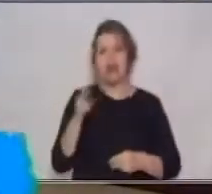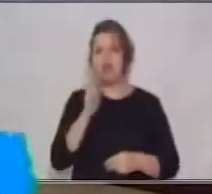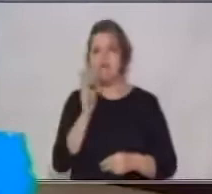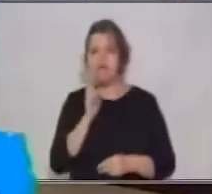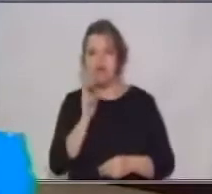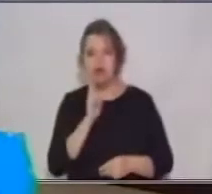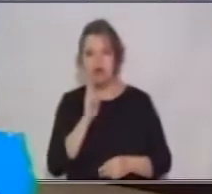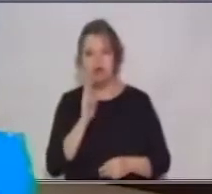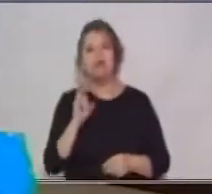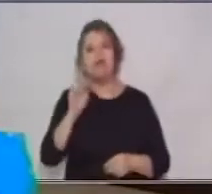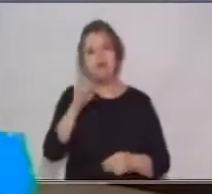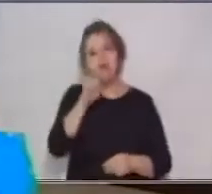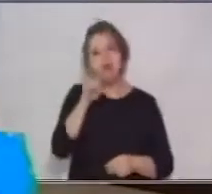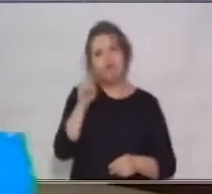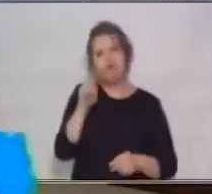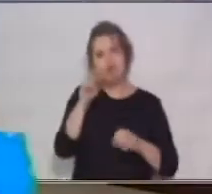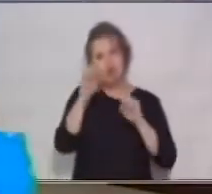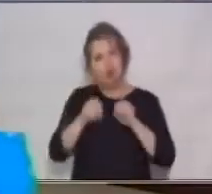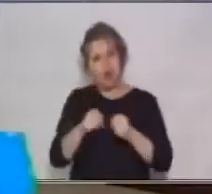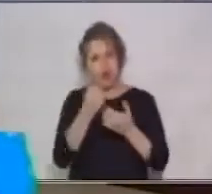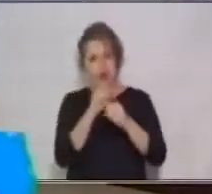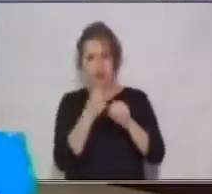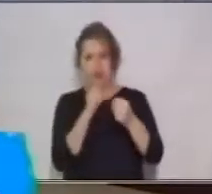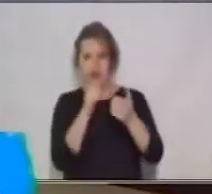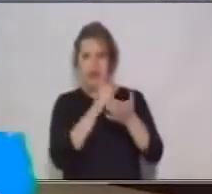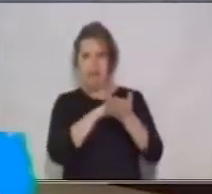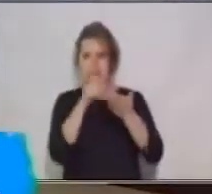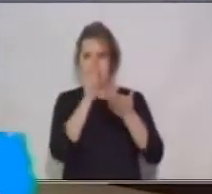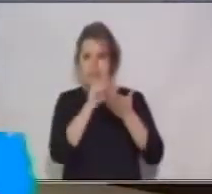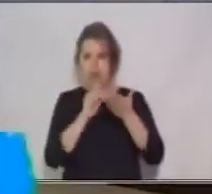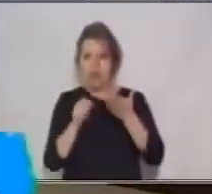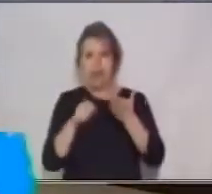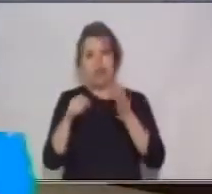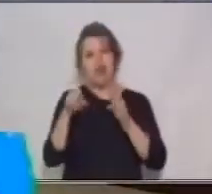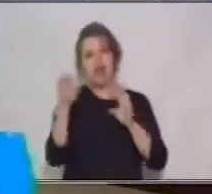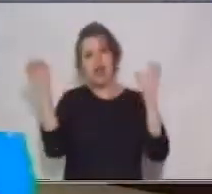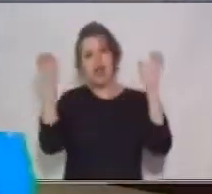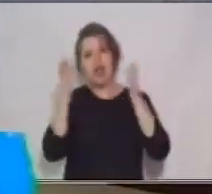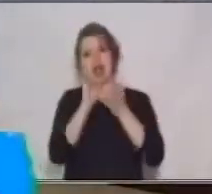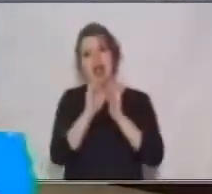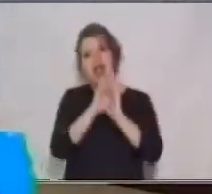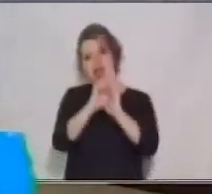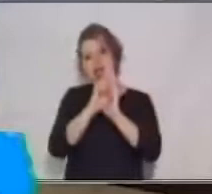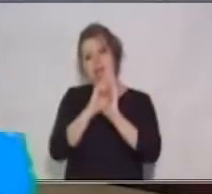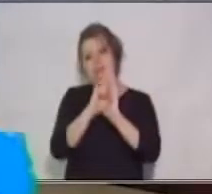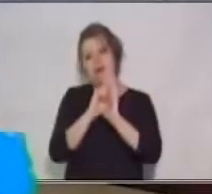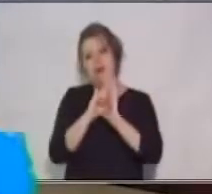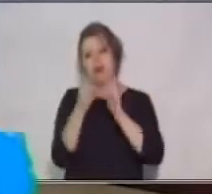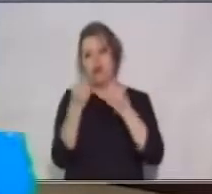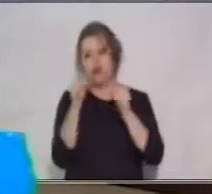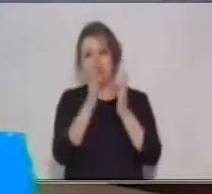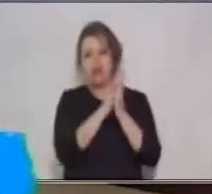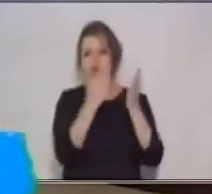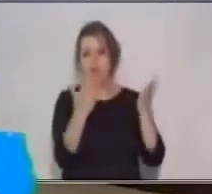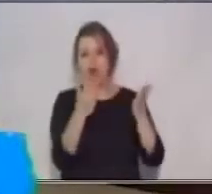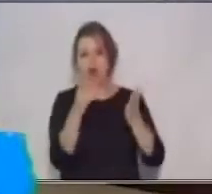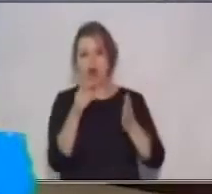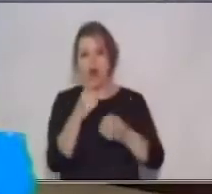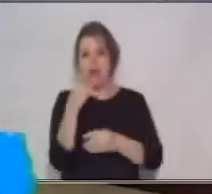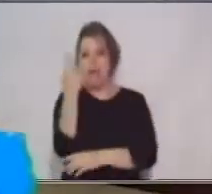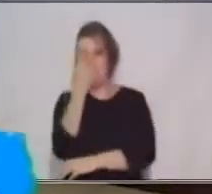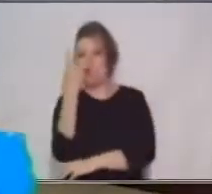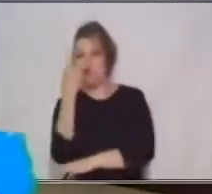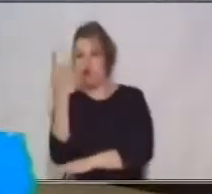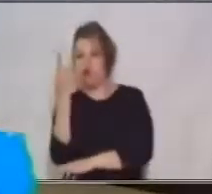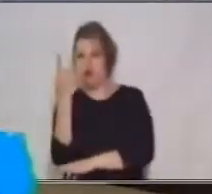Si ustedes pueden colocar más ejemplos de cada uno de ellos en su cuaderno, lo pueden realizar también, y si ustedes pueden investigar más, también